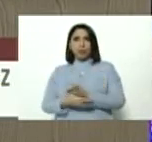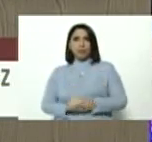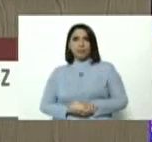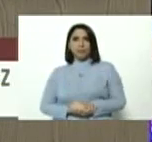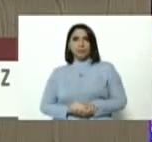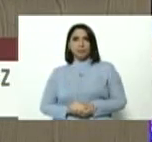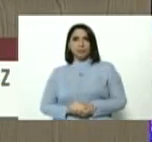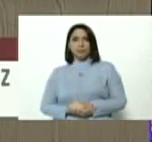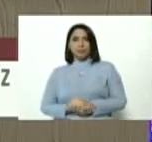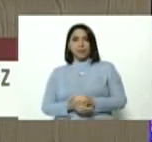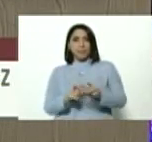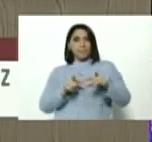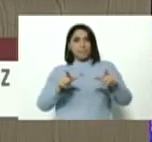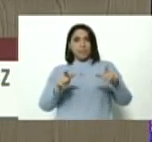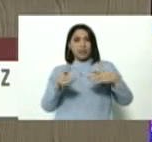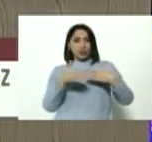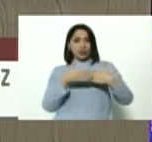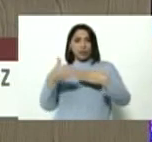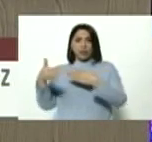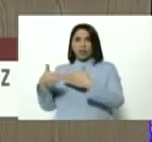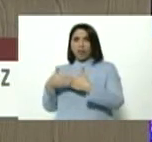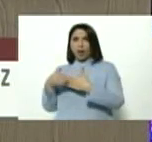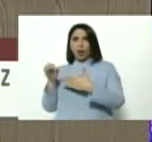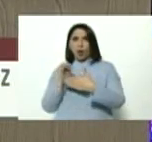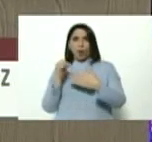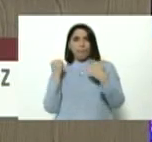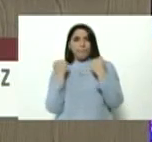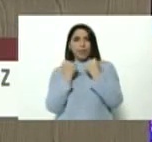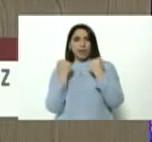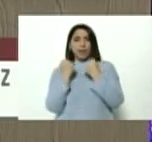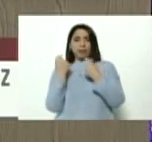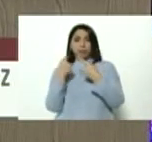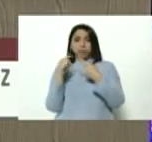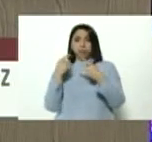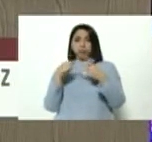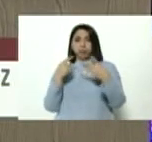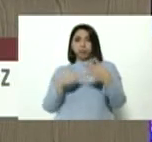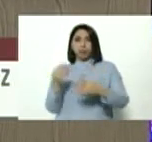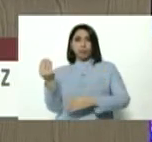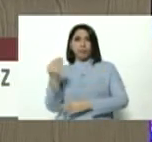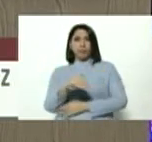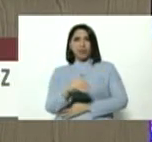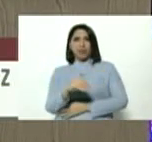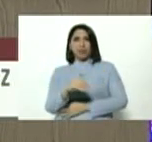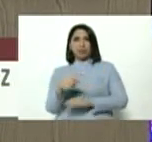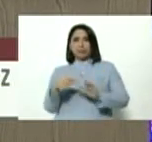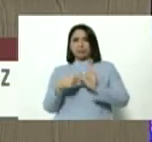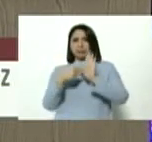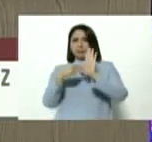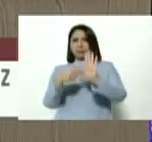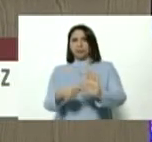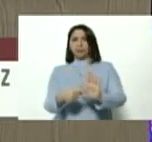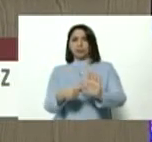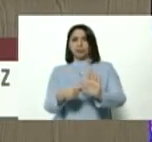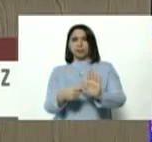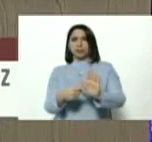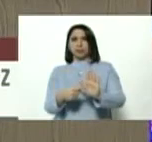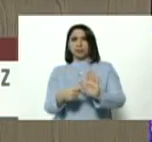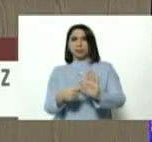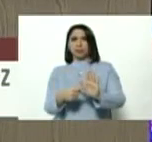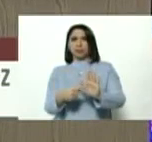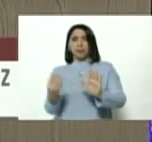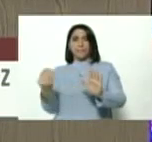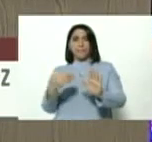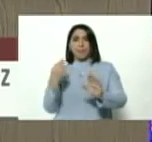espacios cerrados o en espacios pequeños. Una de las causas más que se ha demostrado que son